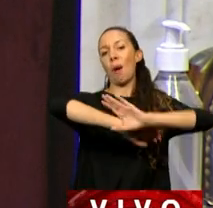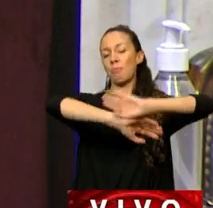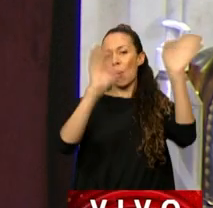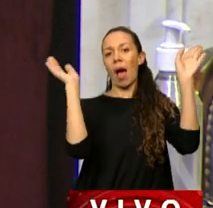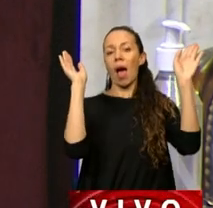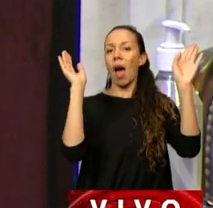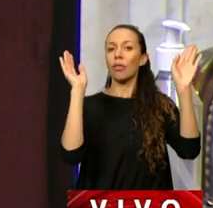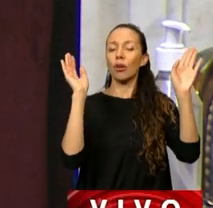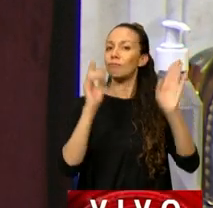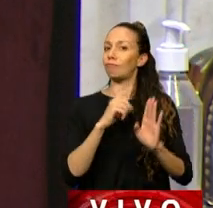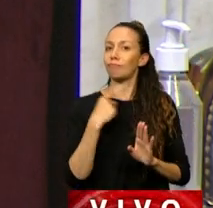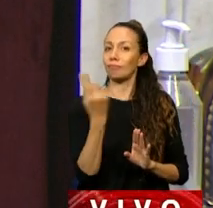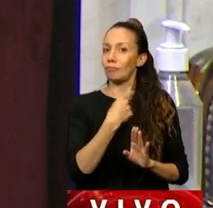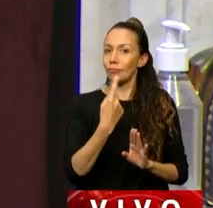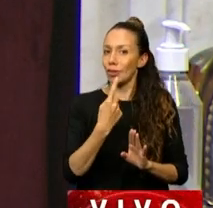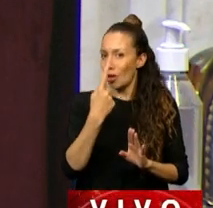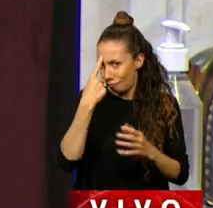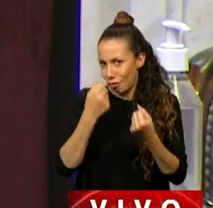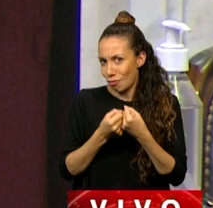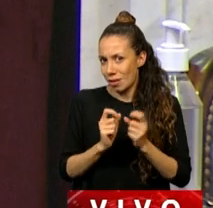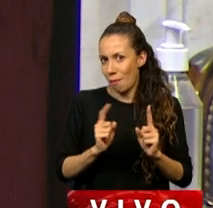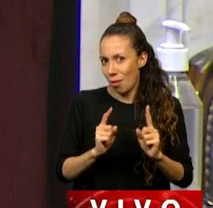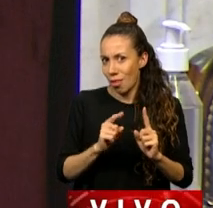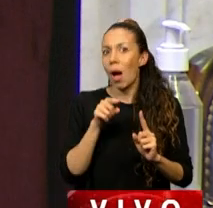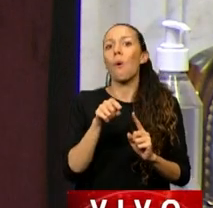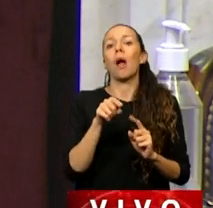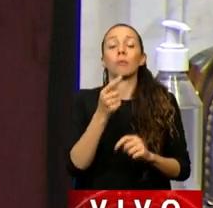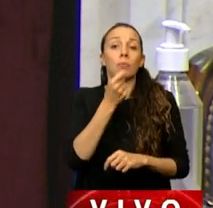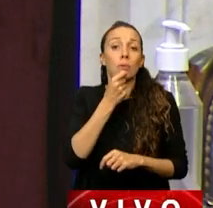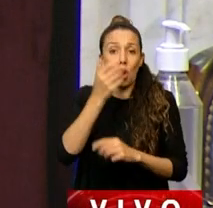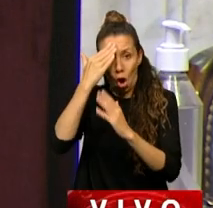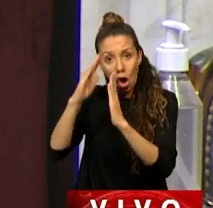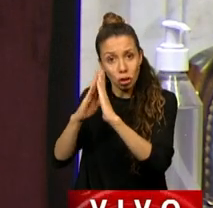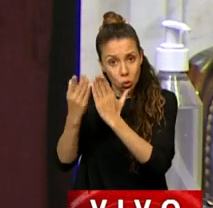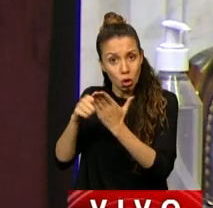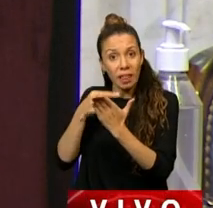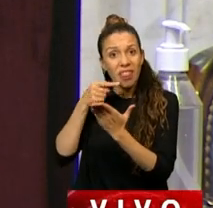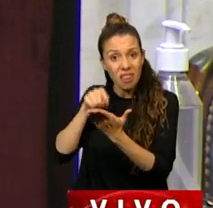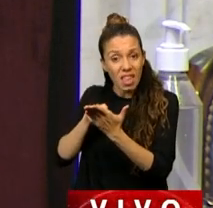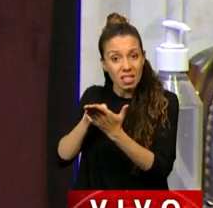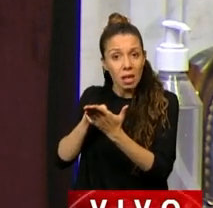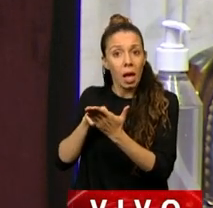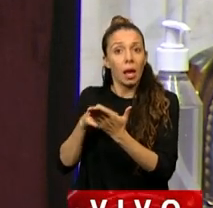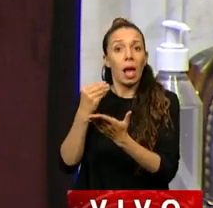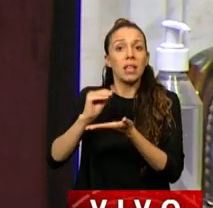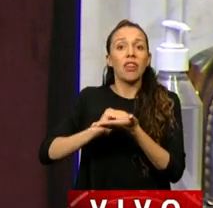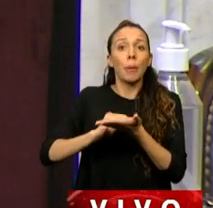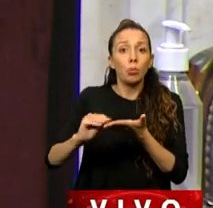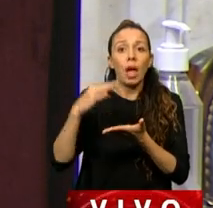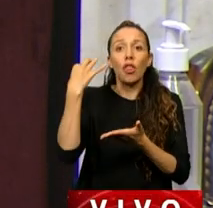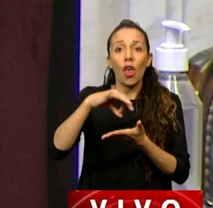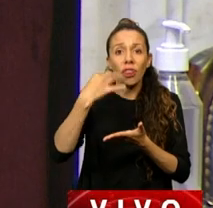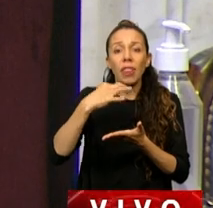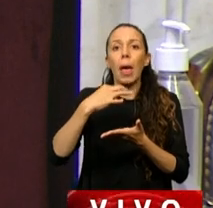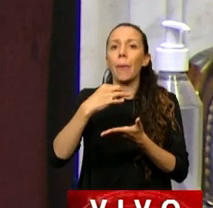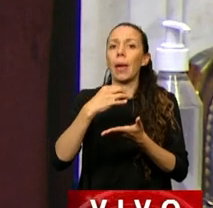que va en contra de lo que venimos planteando, como por ejemplo, y está en la Constitución, que somos los diputados los que tenemos que fijar